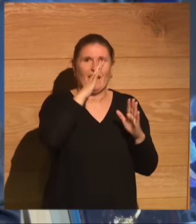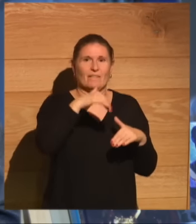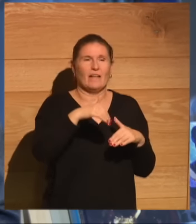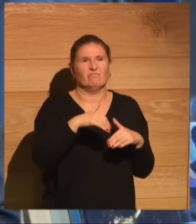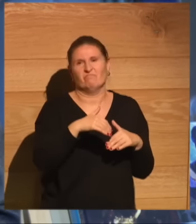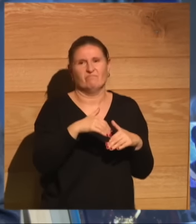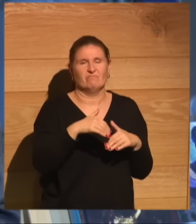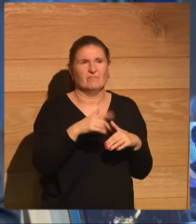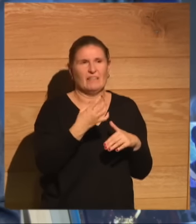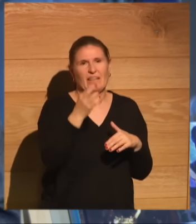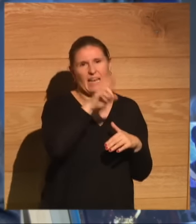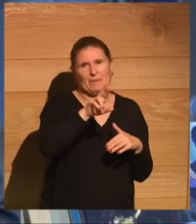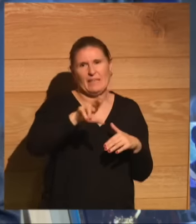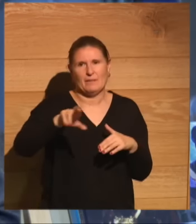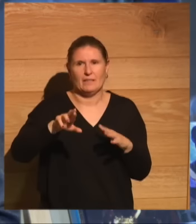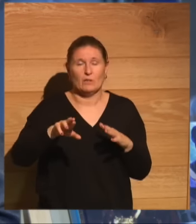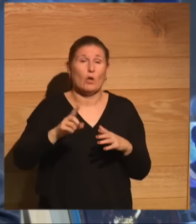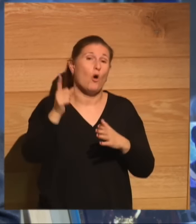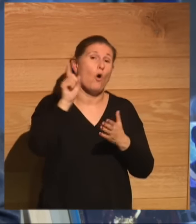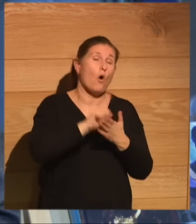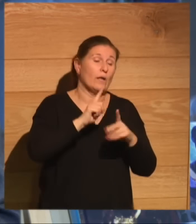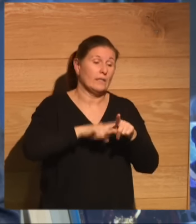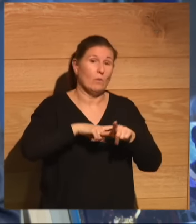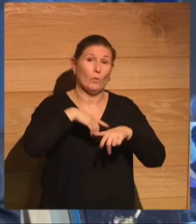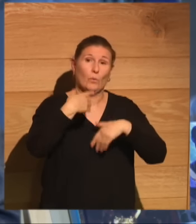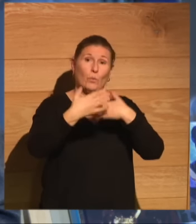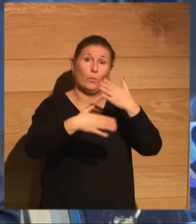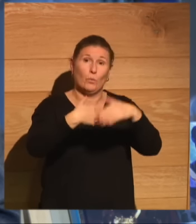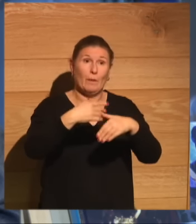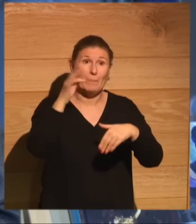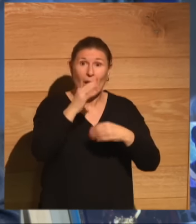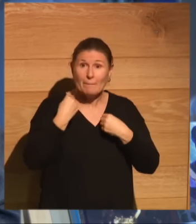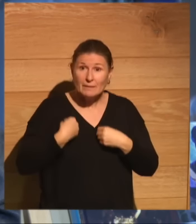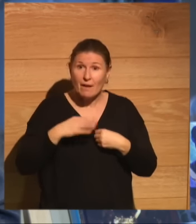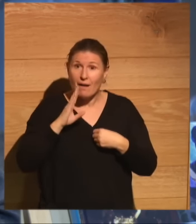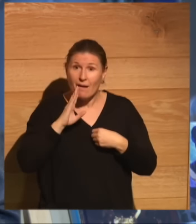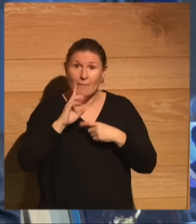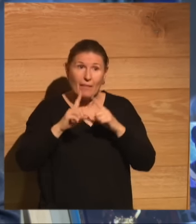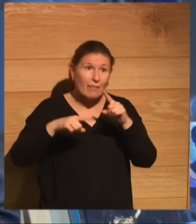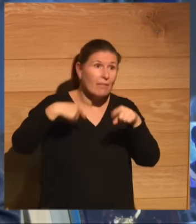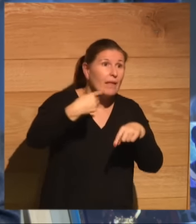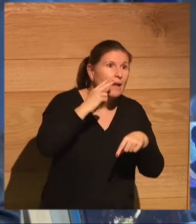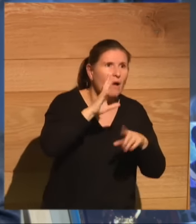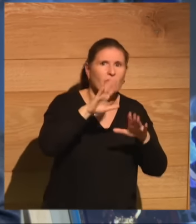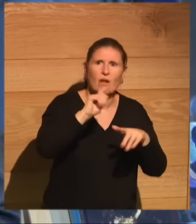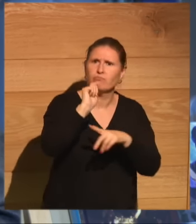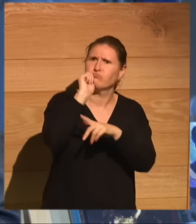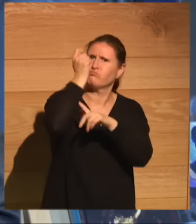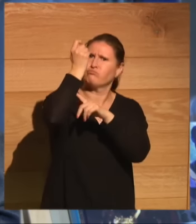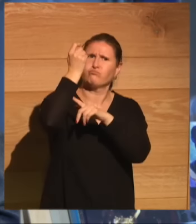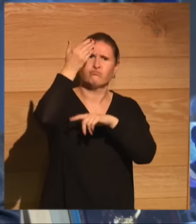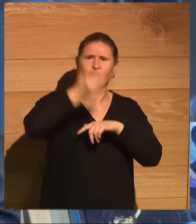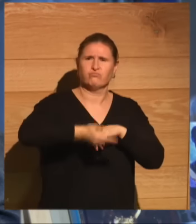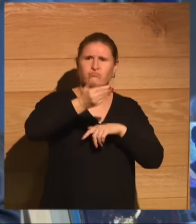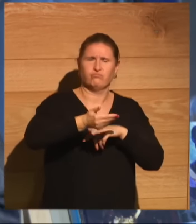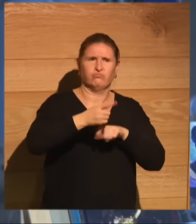repetir unas plantillas. Y sin embargo, una vez más, con el paso del tiempo, esa misma película se convierte en irrepetible, en icónica, en